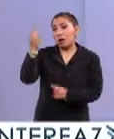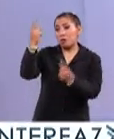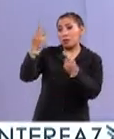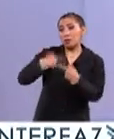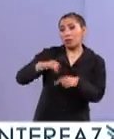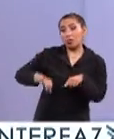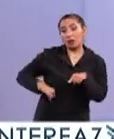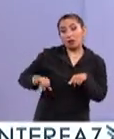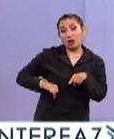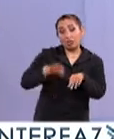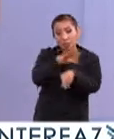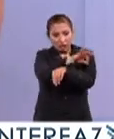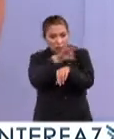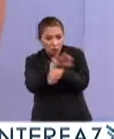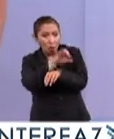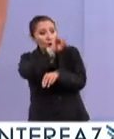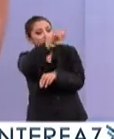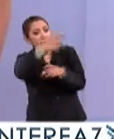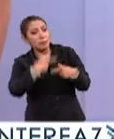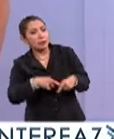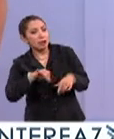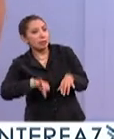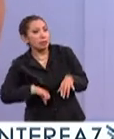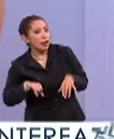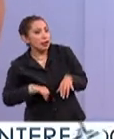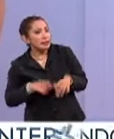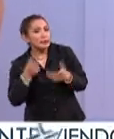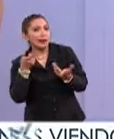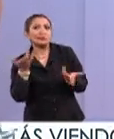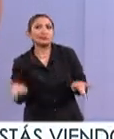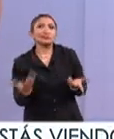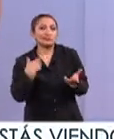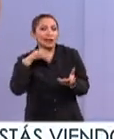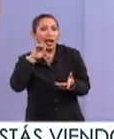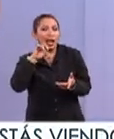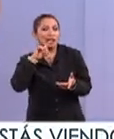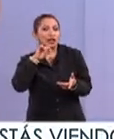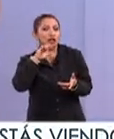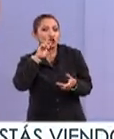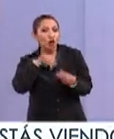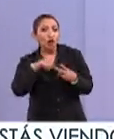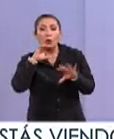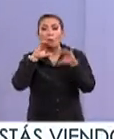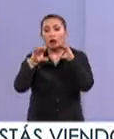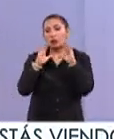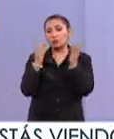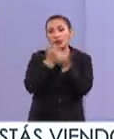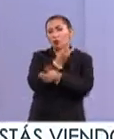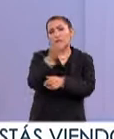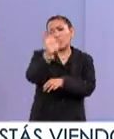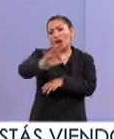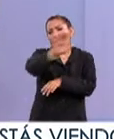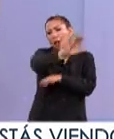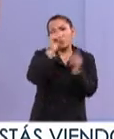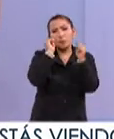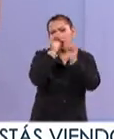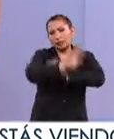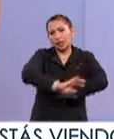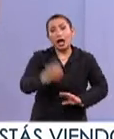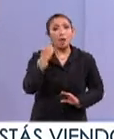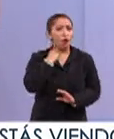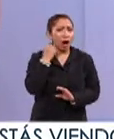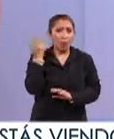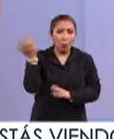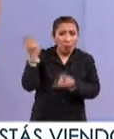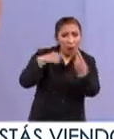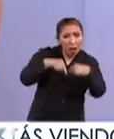personas interesadas en el diseño, puede haber personas interesadas en el editorial o en la comunicación, de cualquier disciplina. Puede haber un abogado